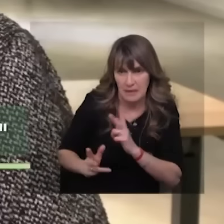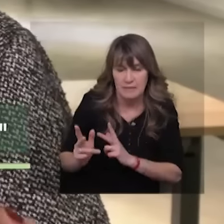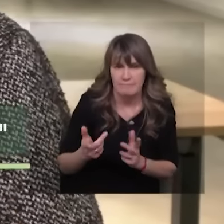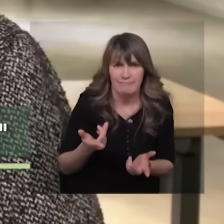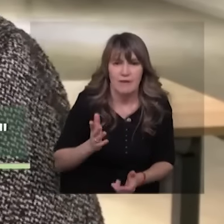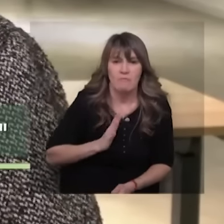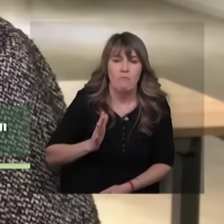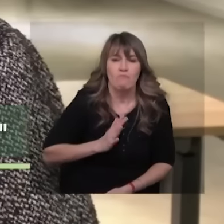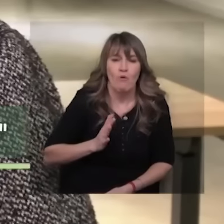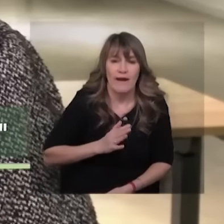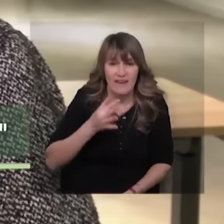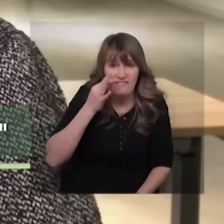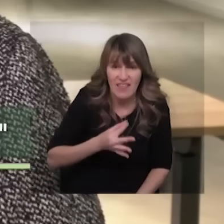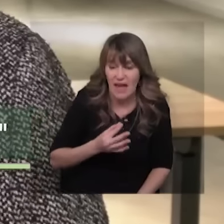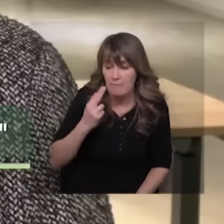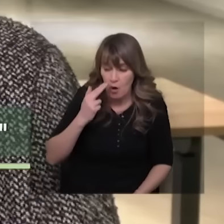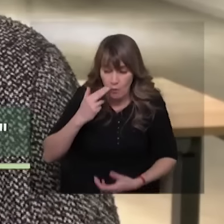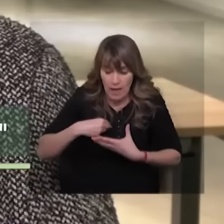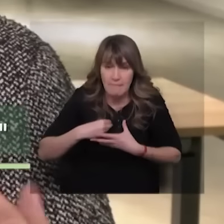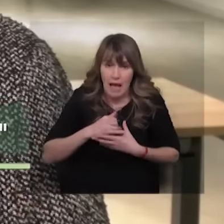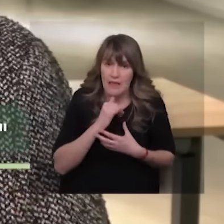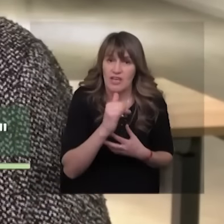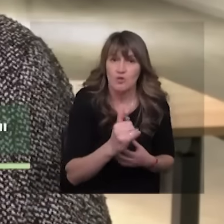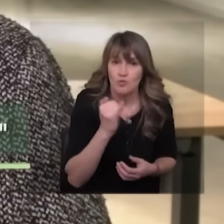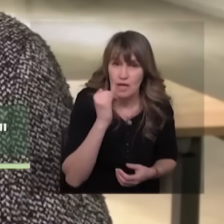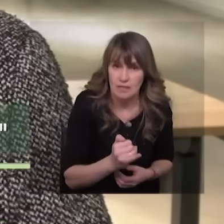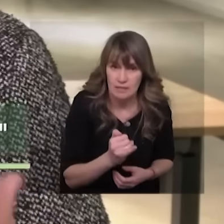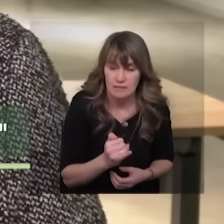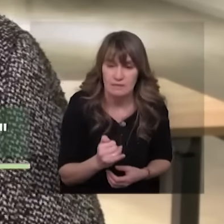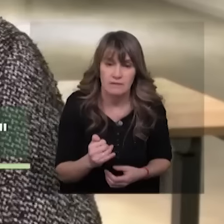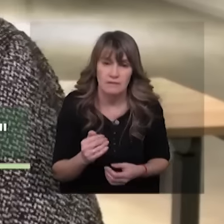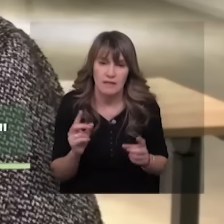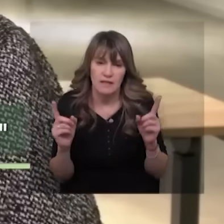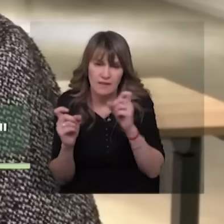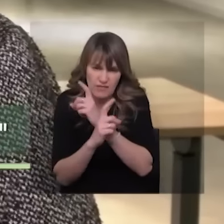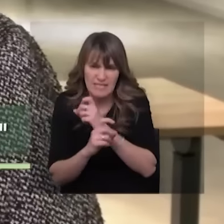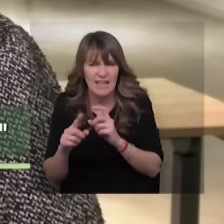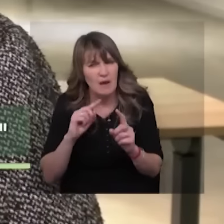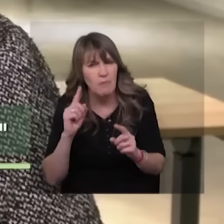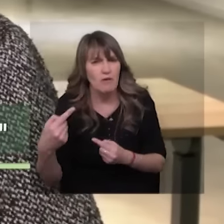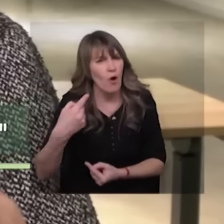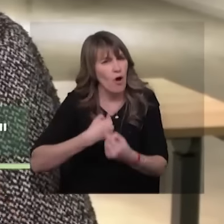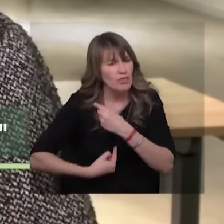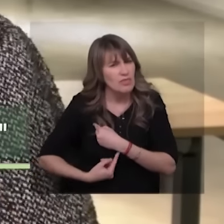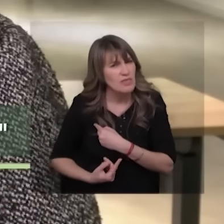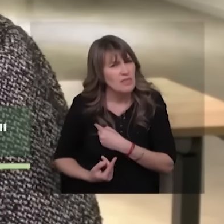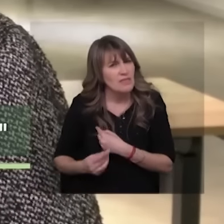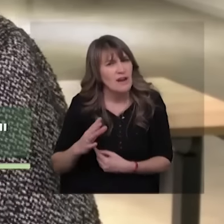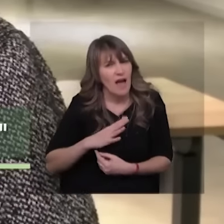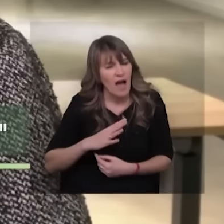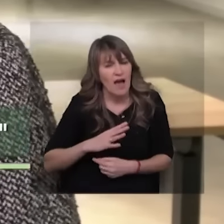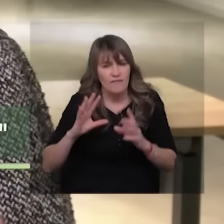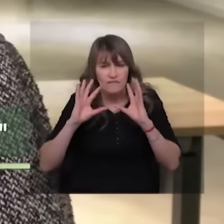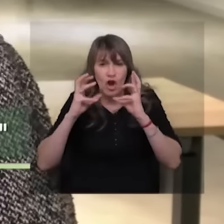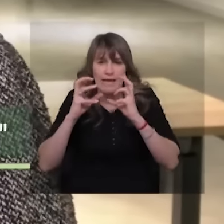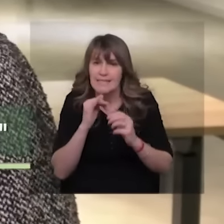denunciamos cuando realmente somos afectadas y muchas veces la denuncia es muy difícil la revictimización siempre está presente hay muchos casos de violencia que las